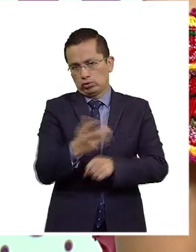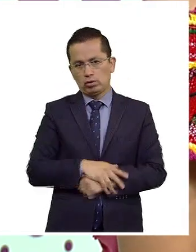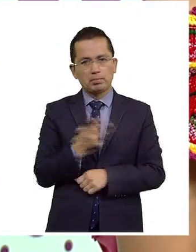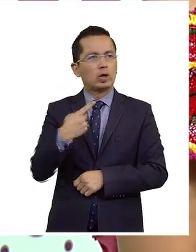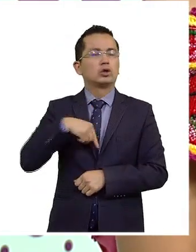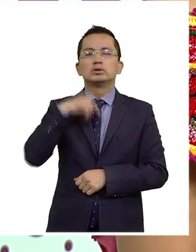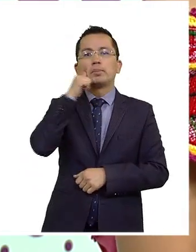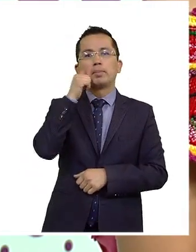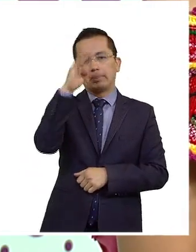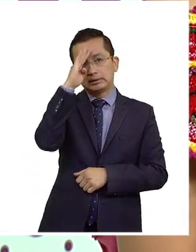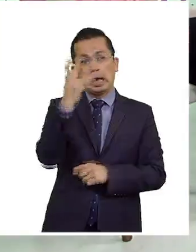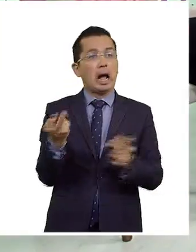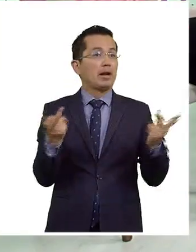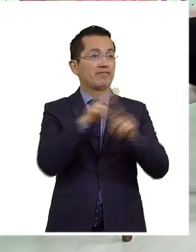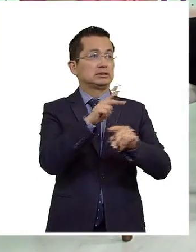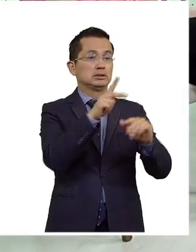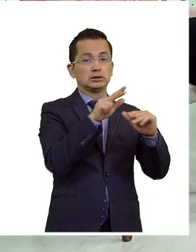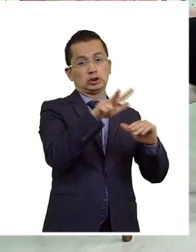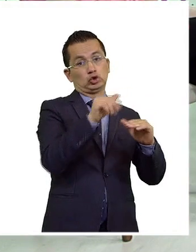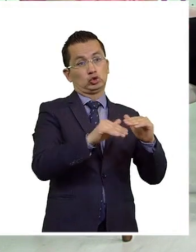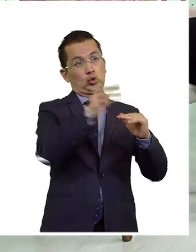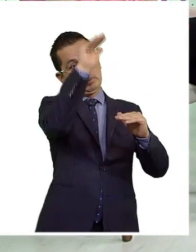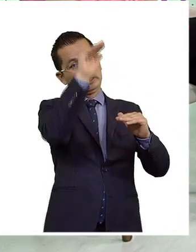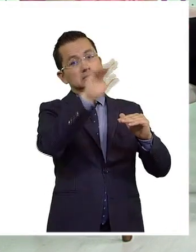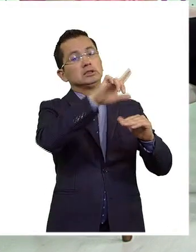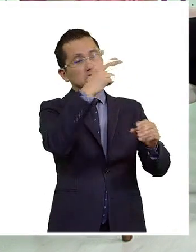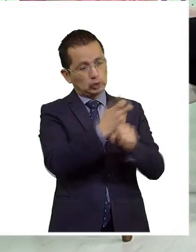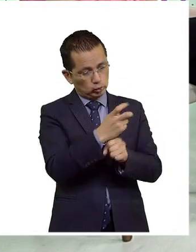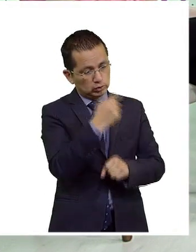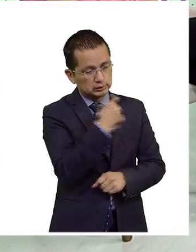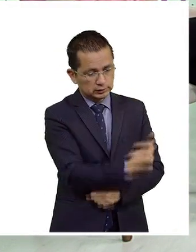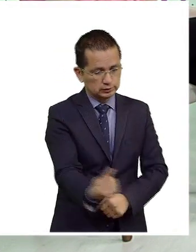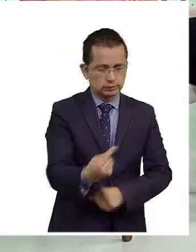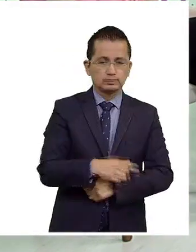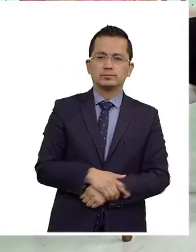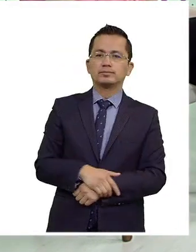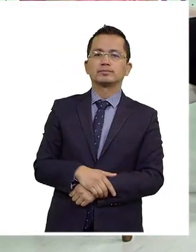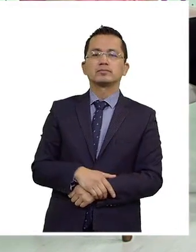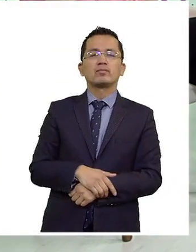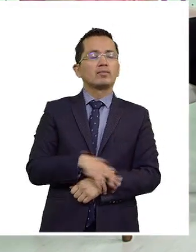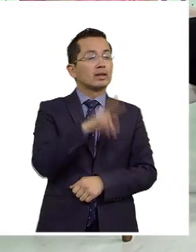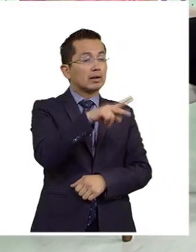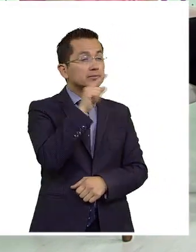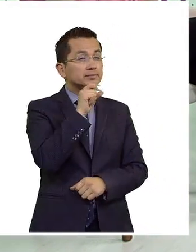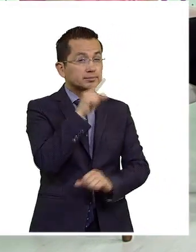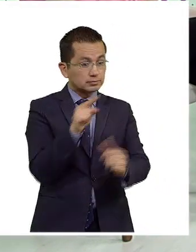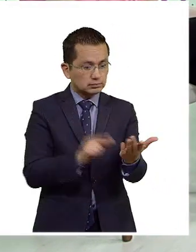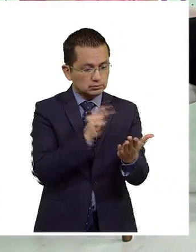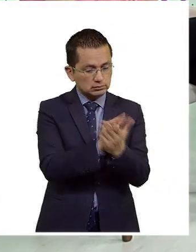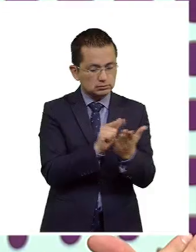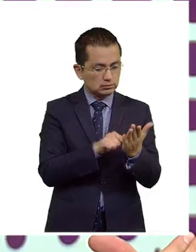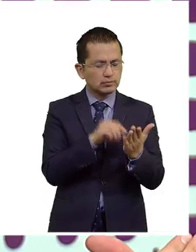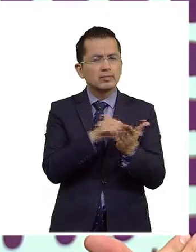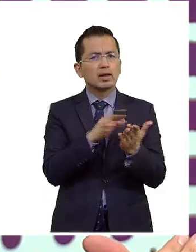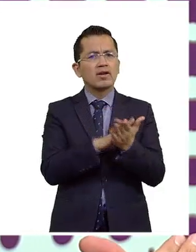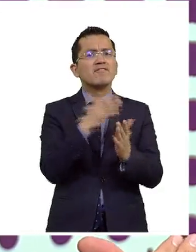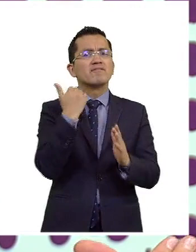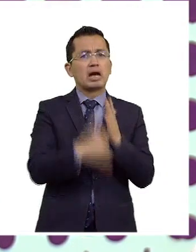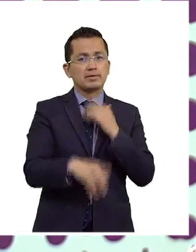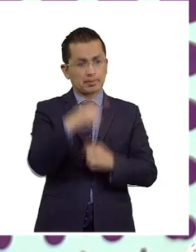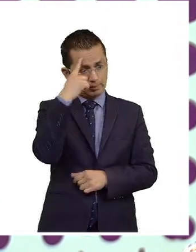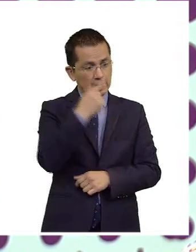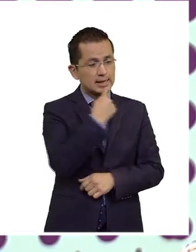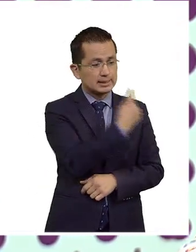no ha sucedido. Sí. Y por cierto, esta misma ley también habla de la no discriminación por identidad de género a niñas, niños y adolescentes. Por